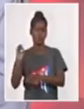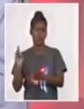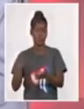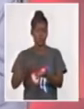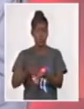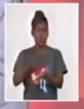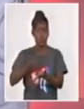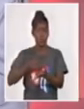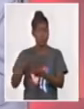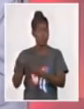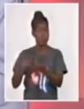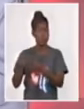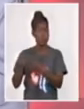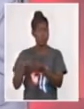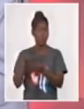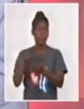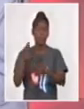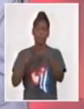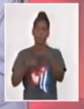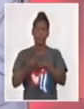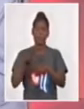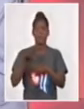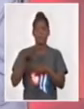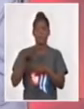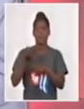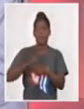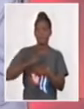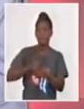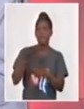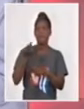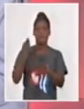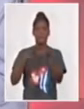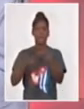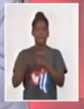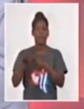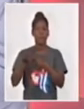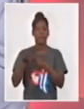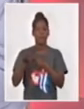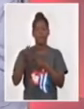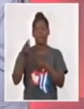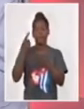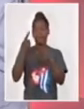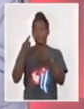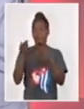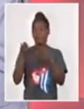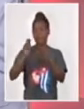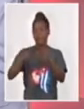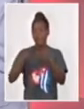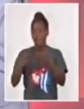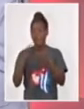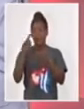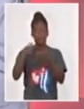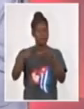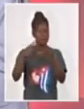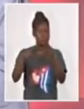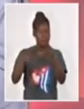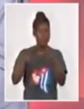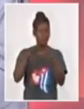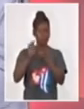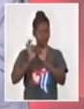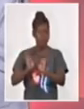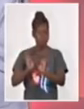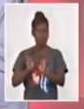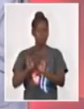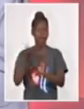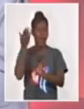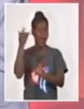y bueno, ya después dejaron de tener determinada vigencia. A inicio de este año teníamos 62 establecimientos en el